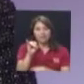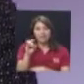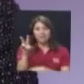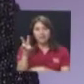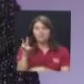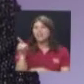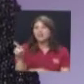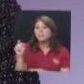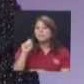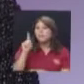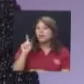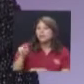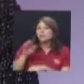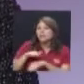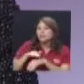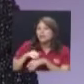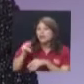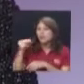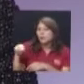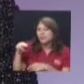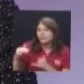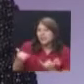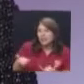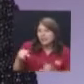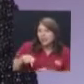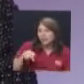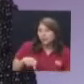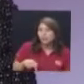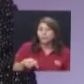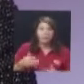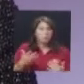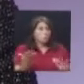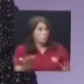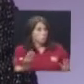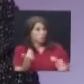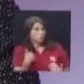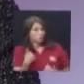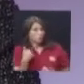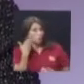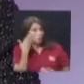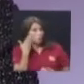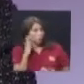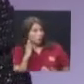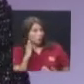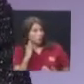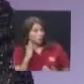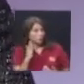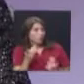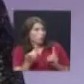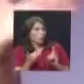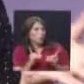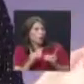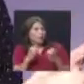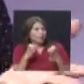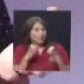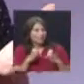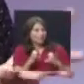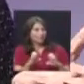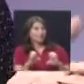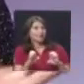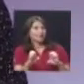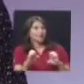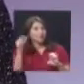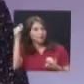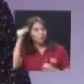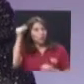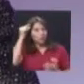bueno yo yo no sé cuál es la estrategia d el